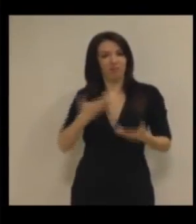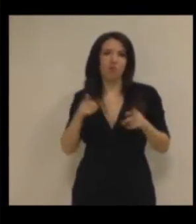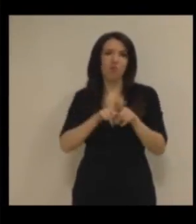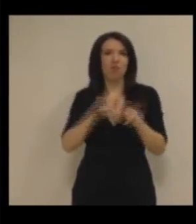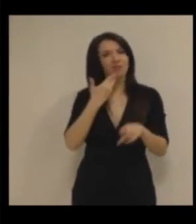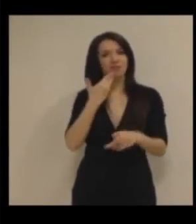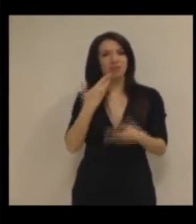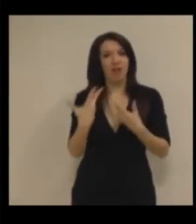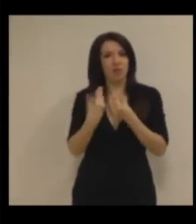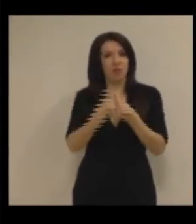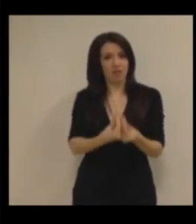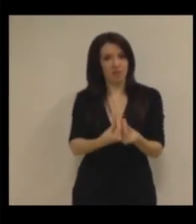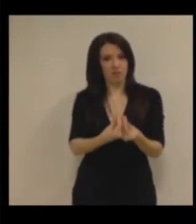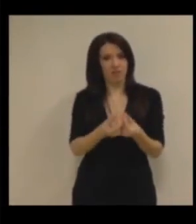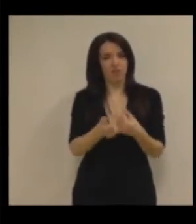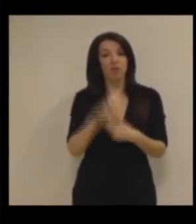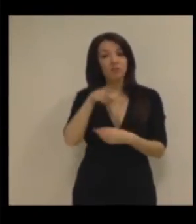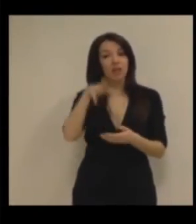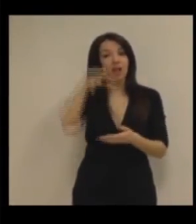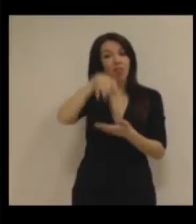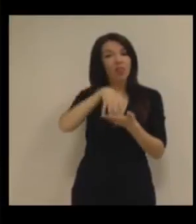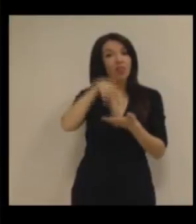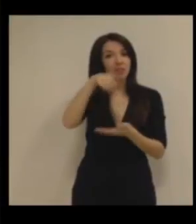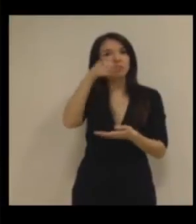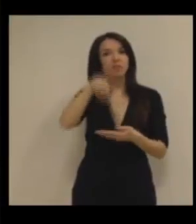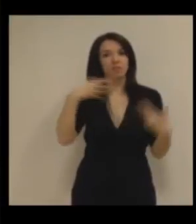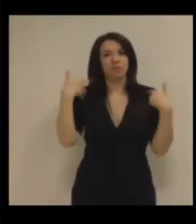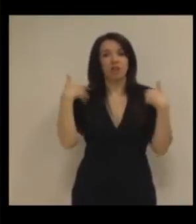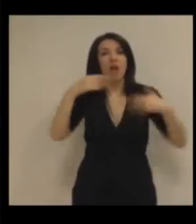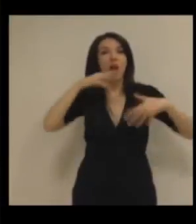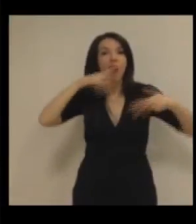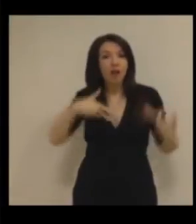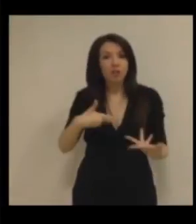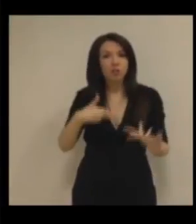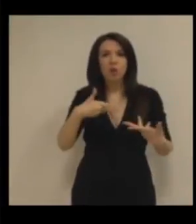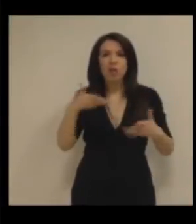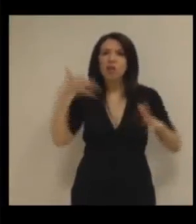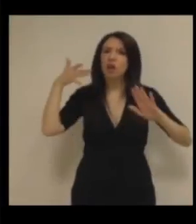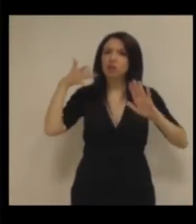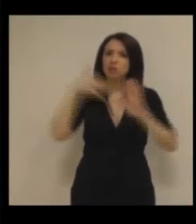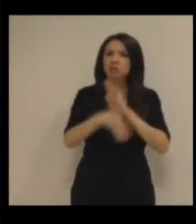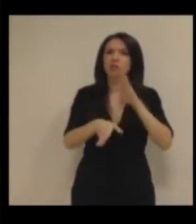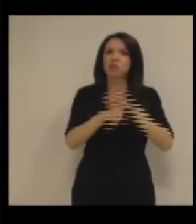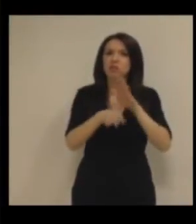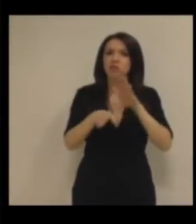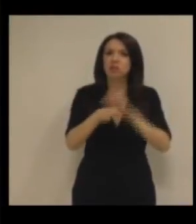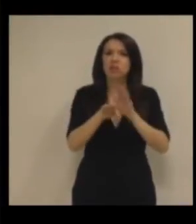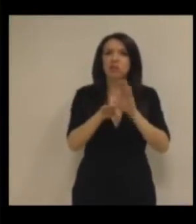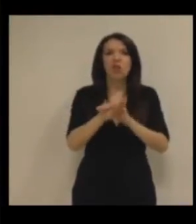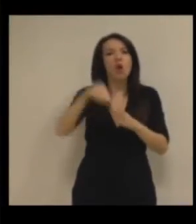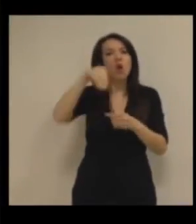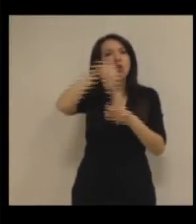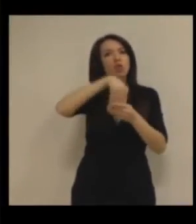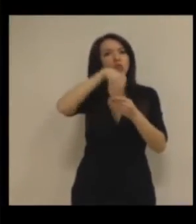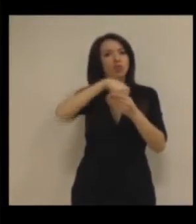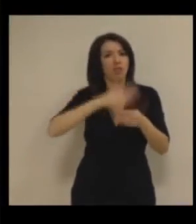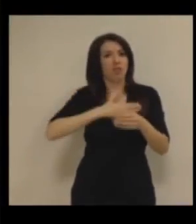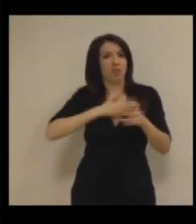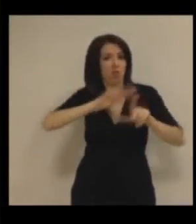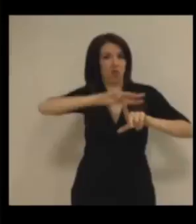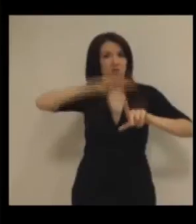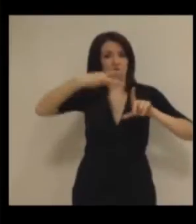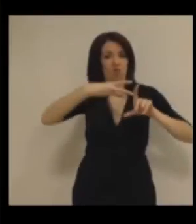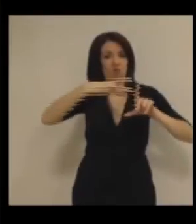acompañamiento. También este centro se ocupa de actualizar permanentemente los contenidos de la